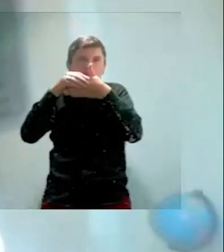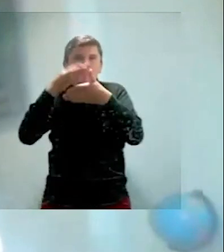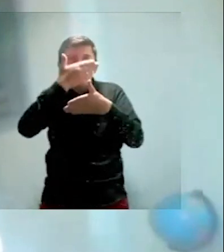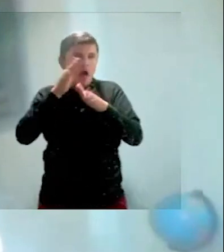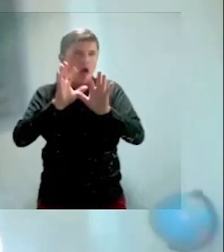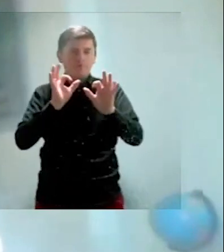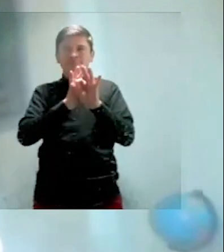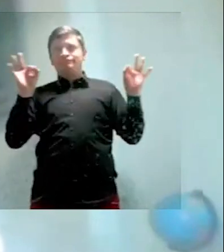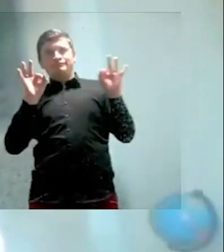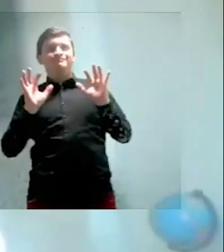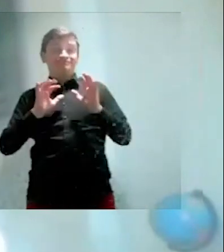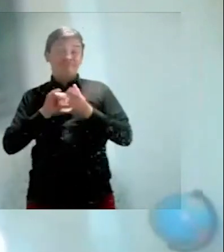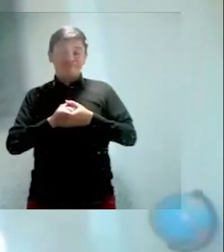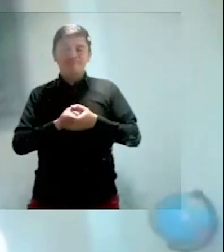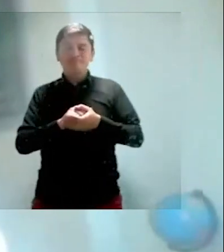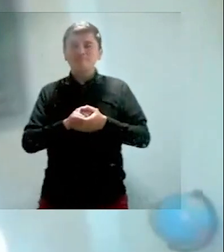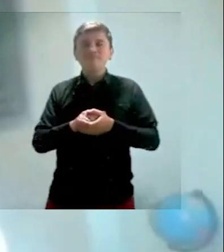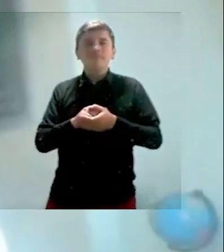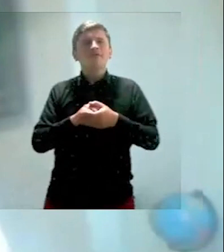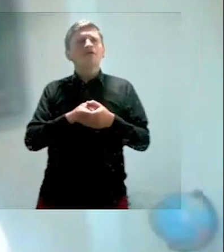del desarrollo de la tutela.